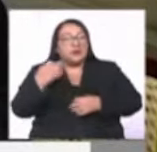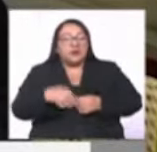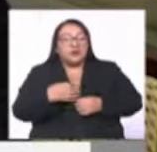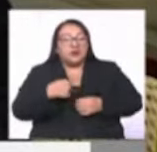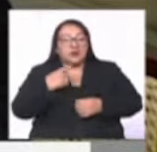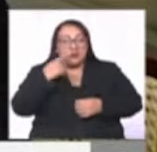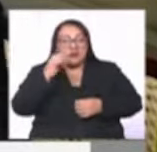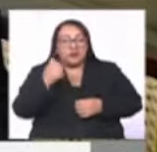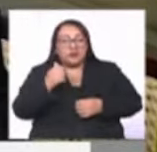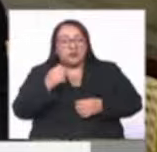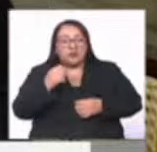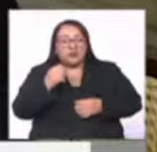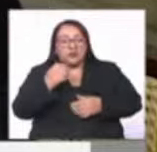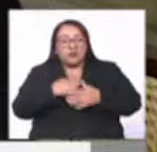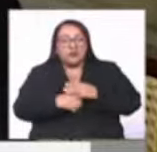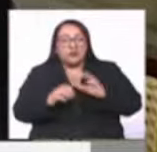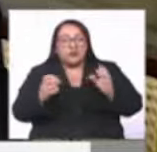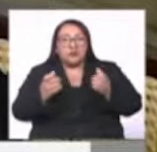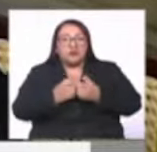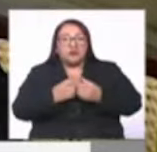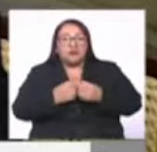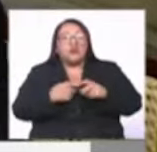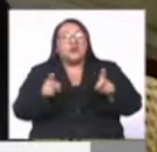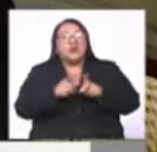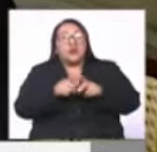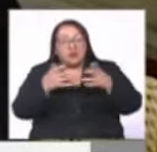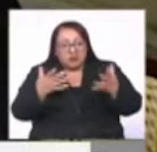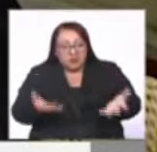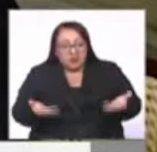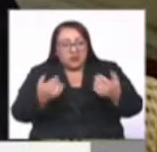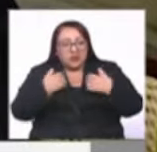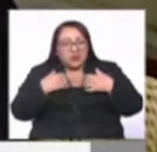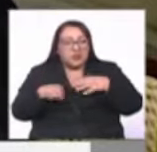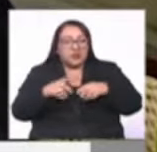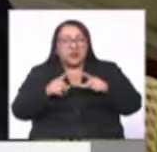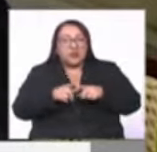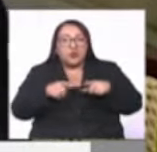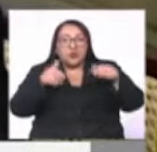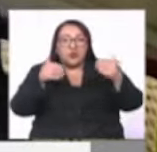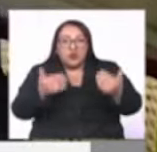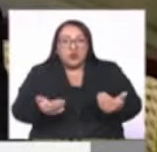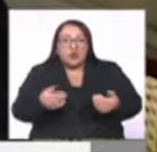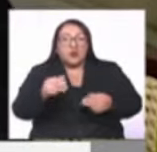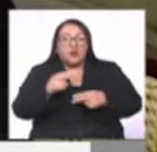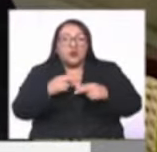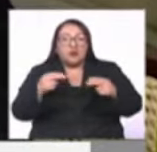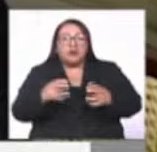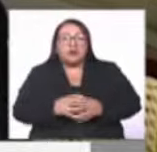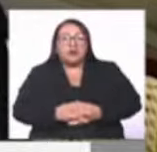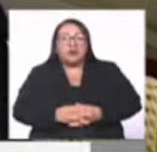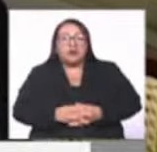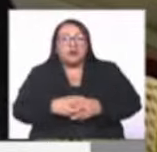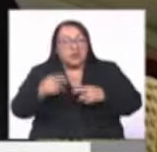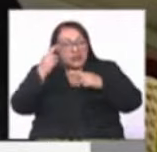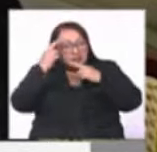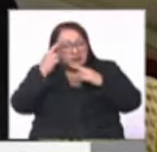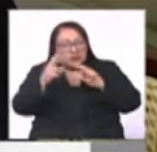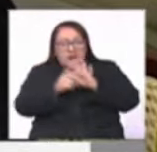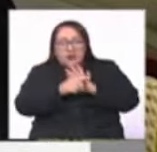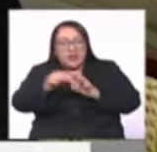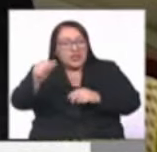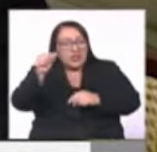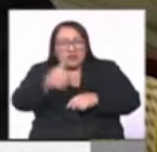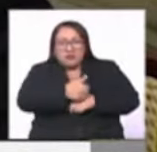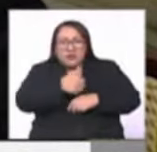creído el congreso de la República también tiene que ser un espacio una instancia de respeto de derechos